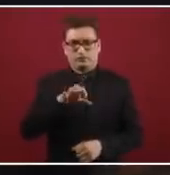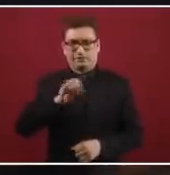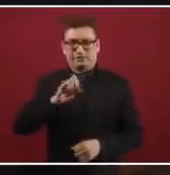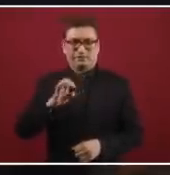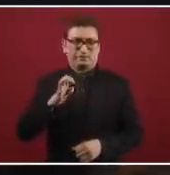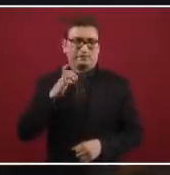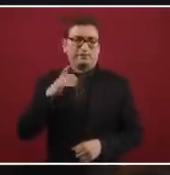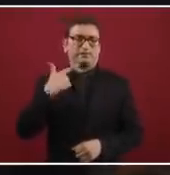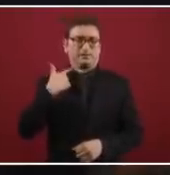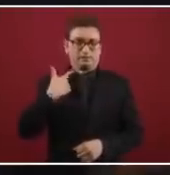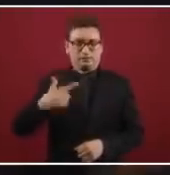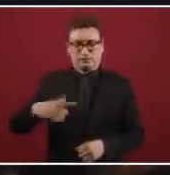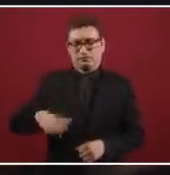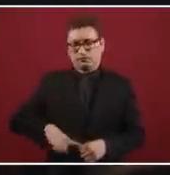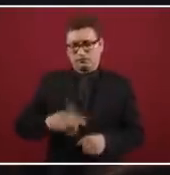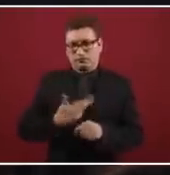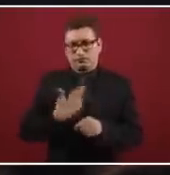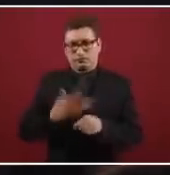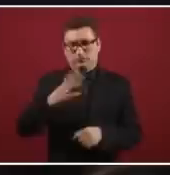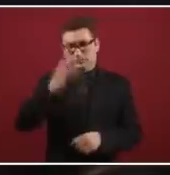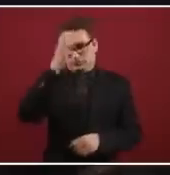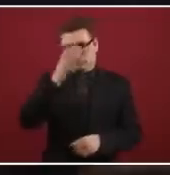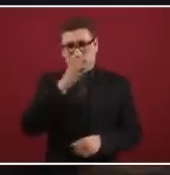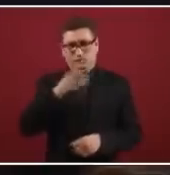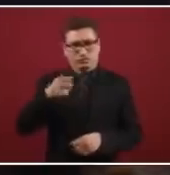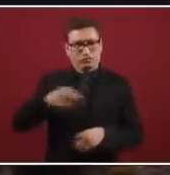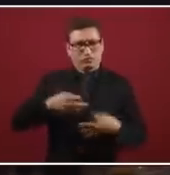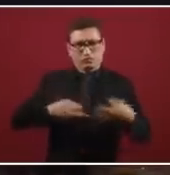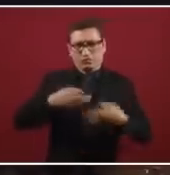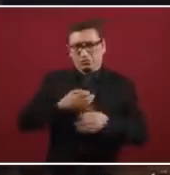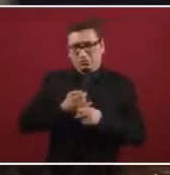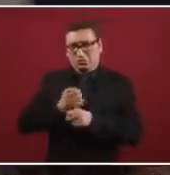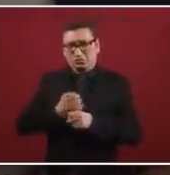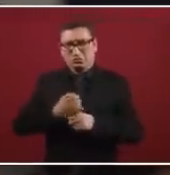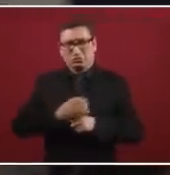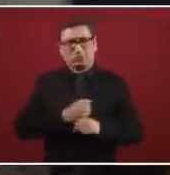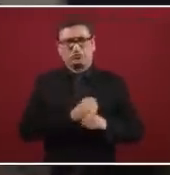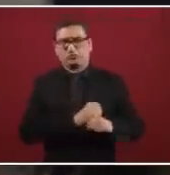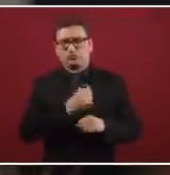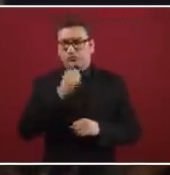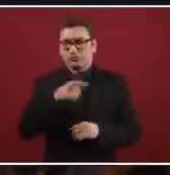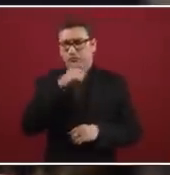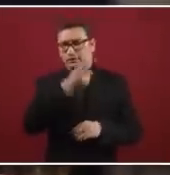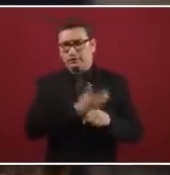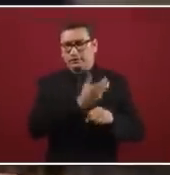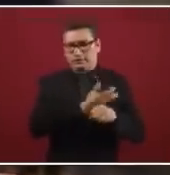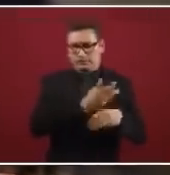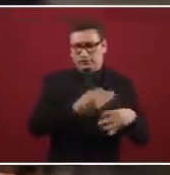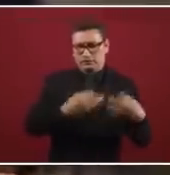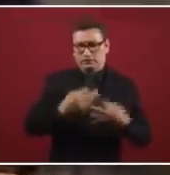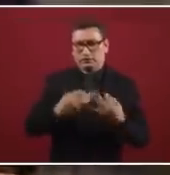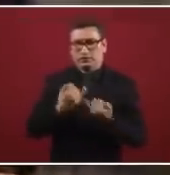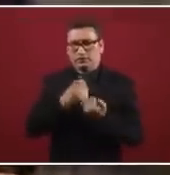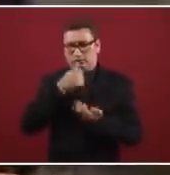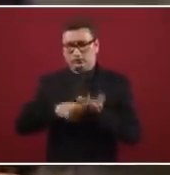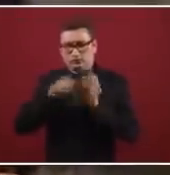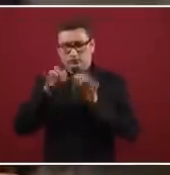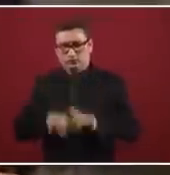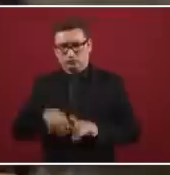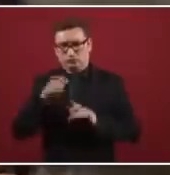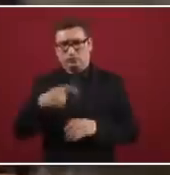no pone resistencia al juicio, o bueno, a las investigaciones que se están llevando en Estados Unidos. De hecho, envió una carta al canciller mexicano